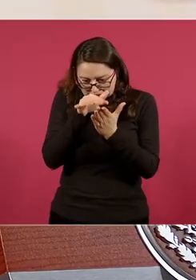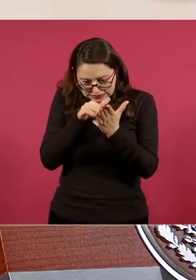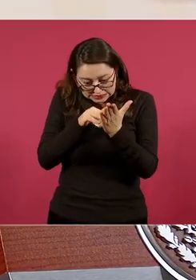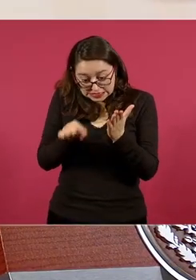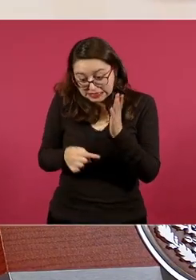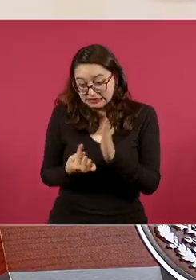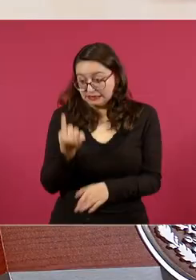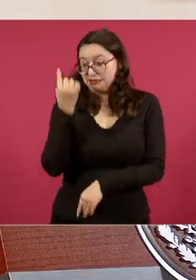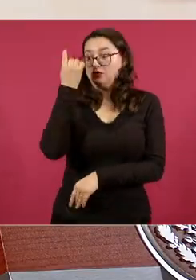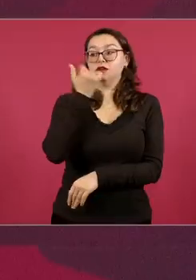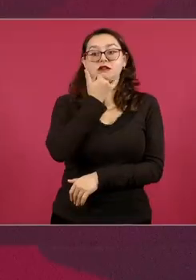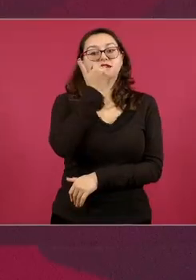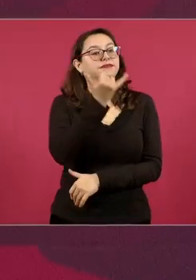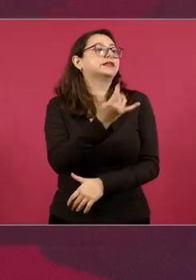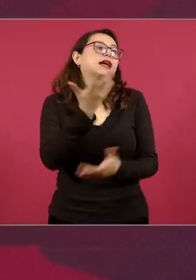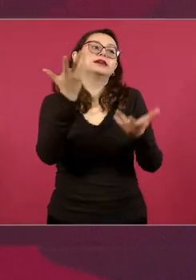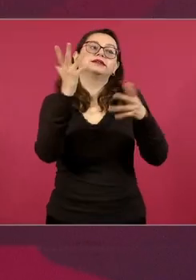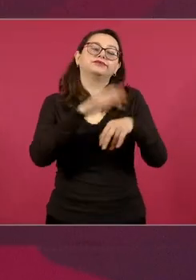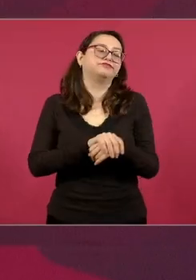y